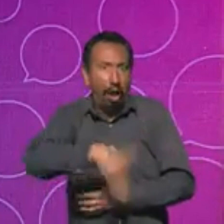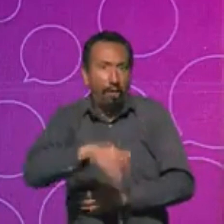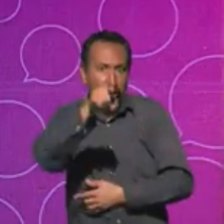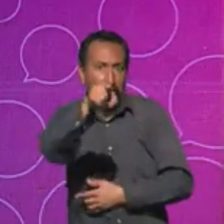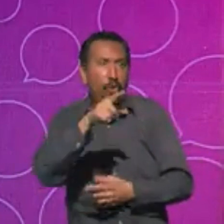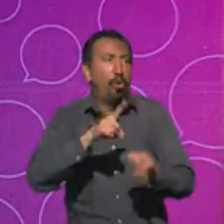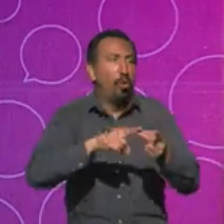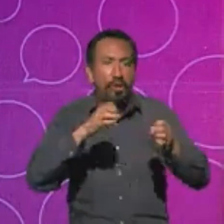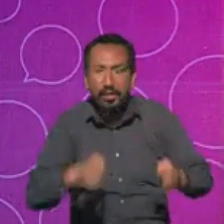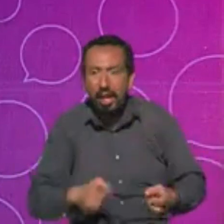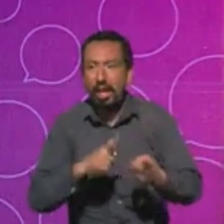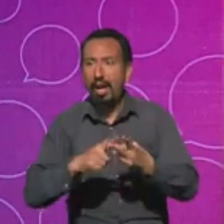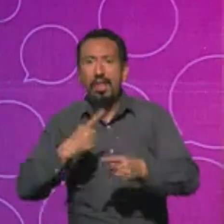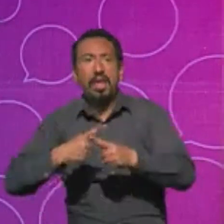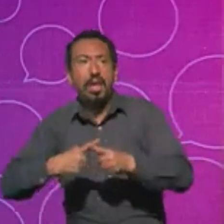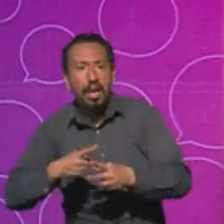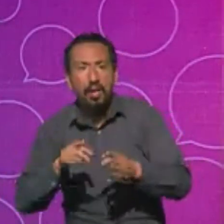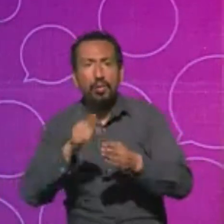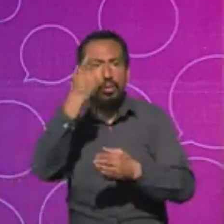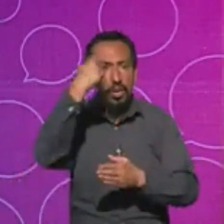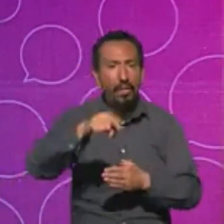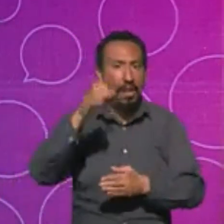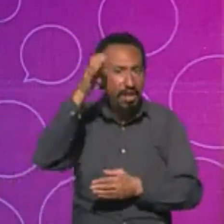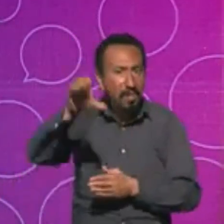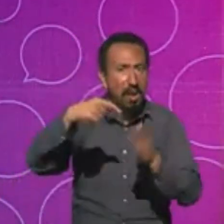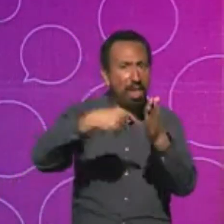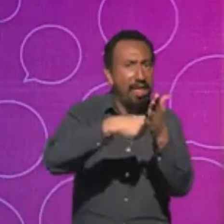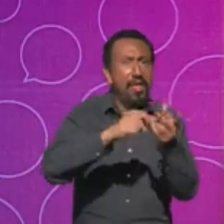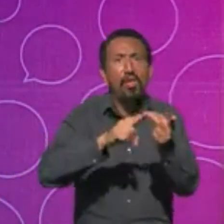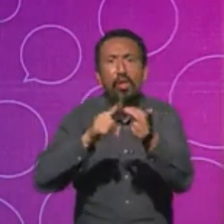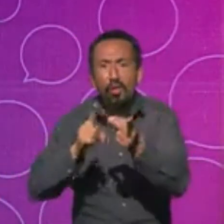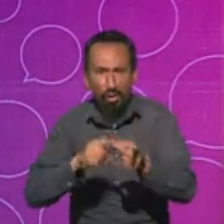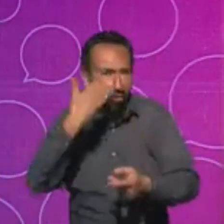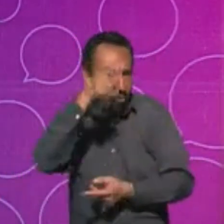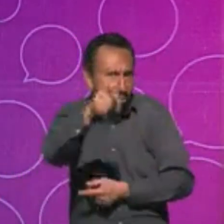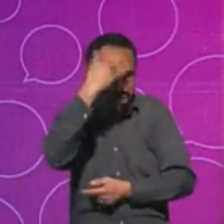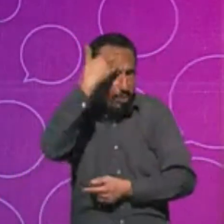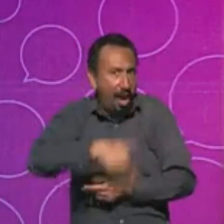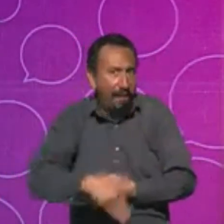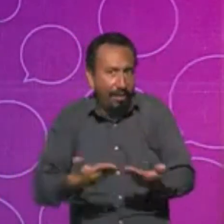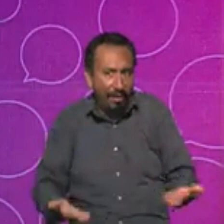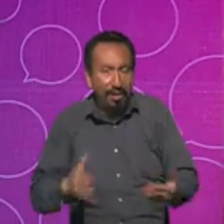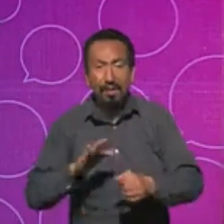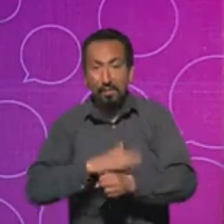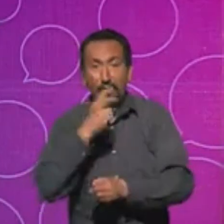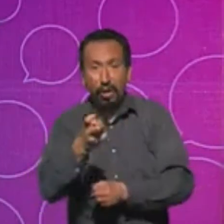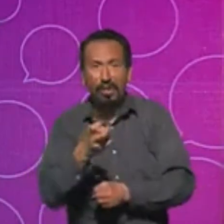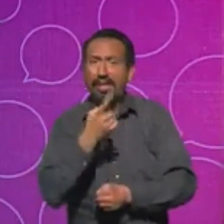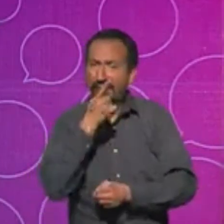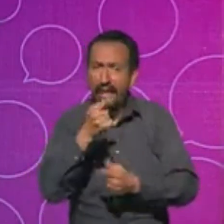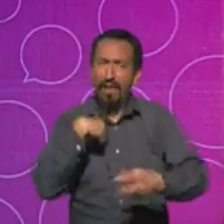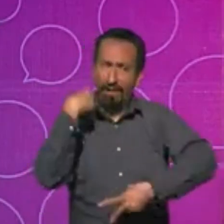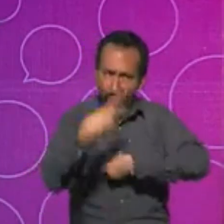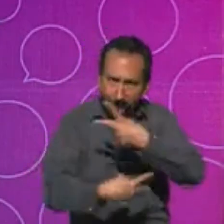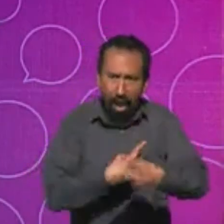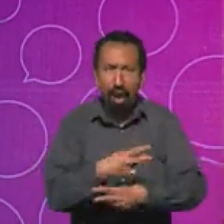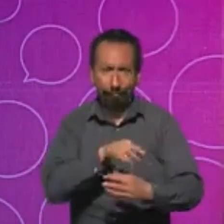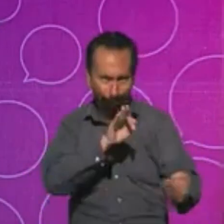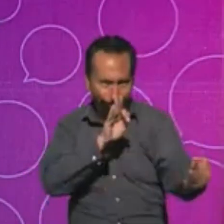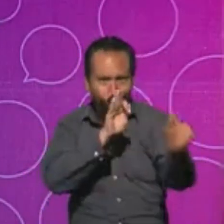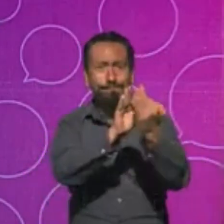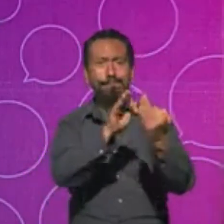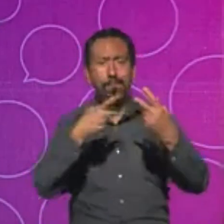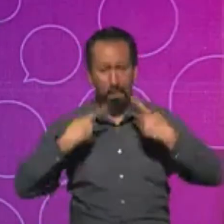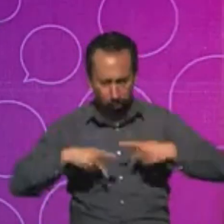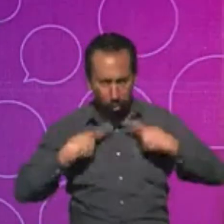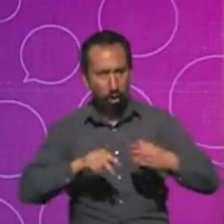son dónde están Y dónde se ocultan los delincuentes y es por eso que ir compartir y preguntar de frente a